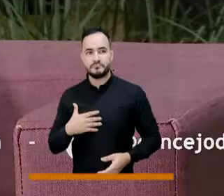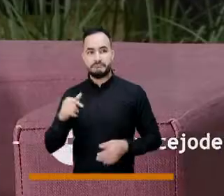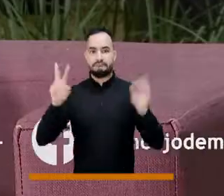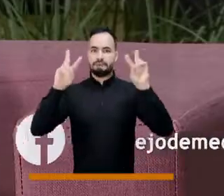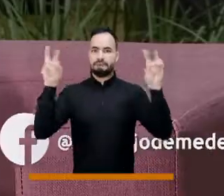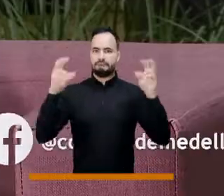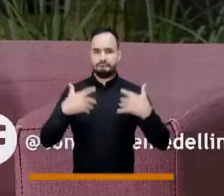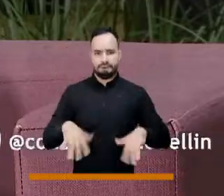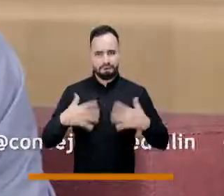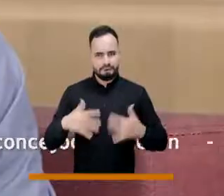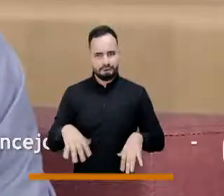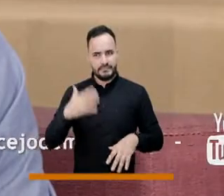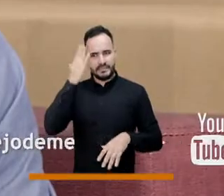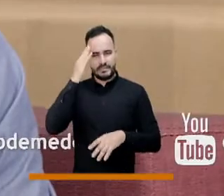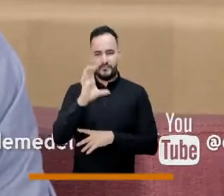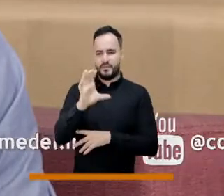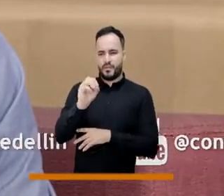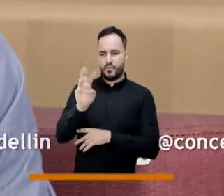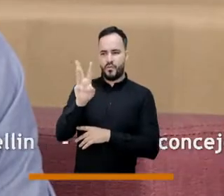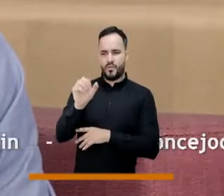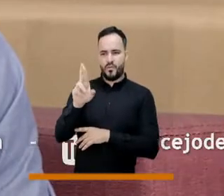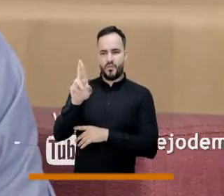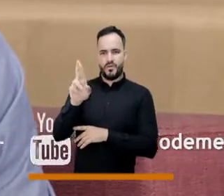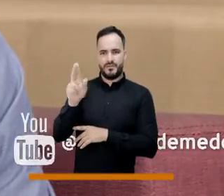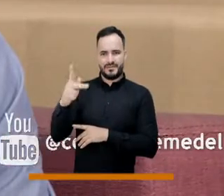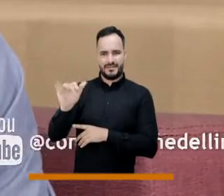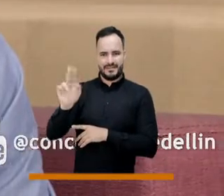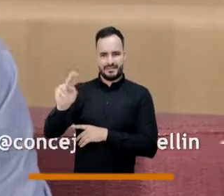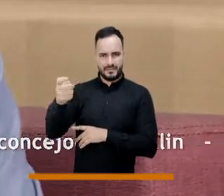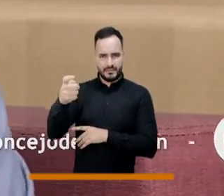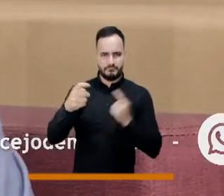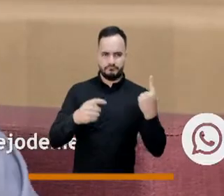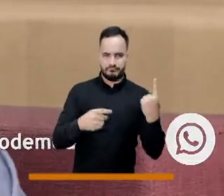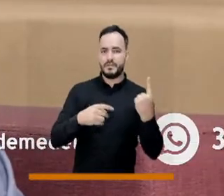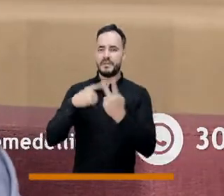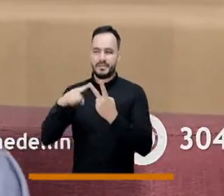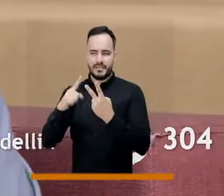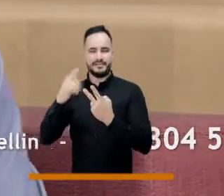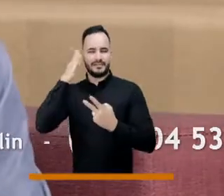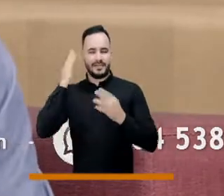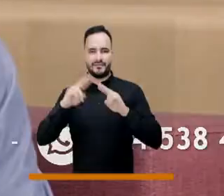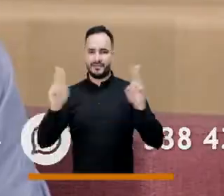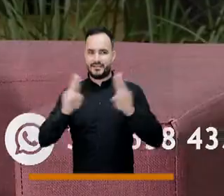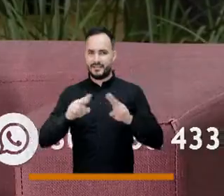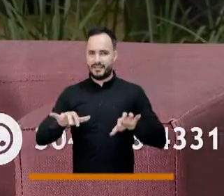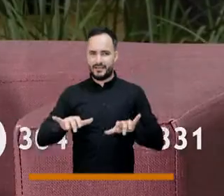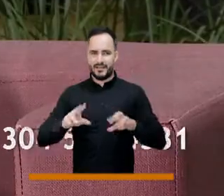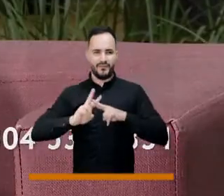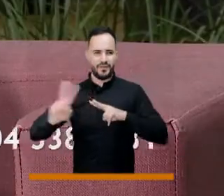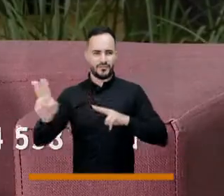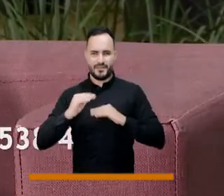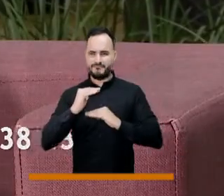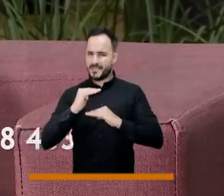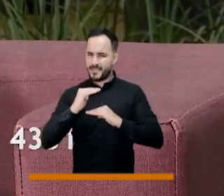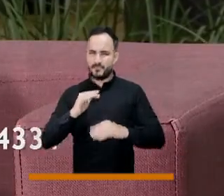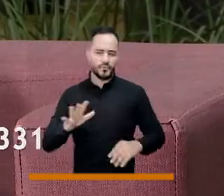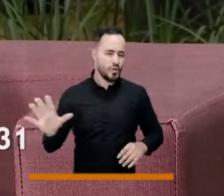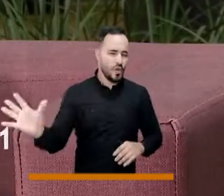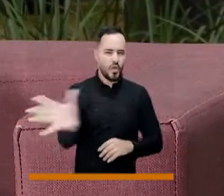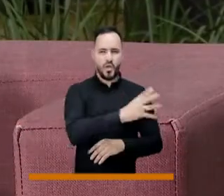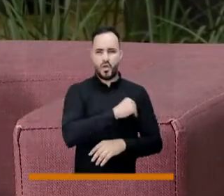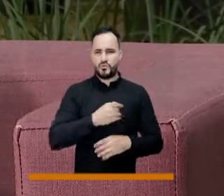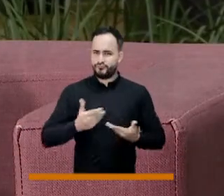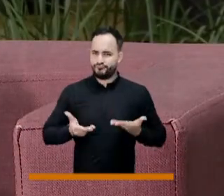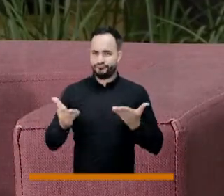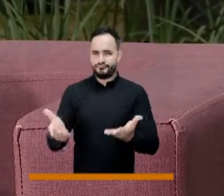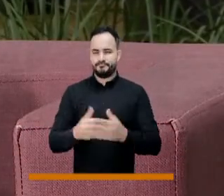un tema tan importante como los coworking y también por supuesto este mínimo vital de Internet. Nosotros